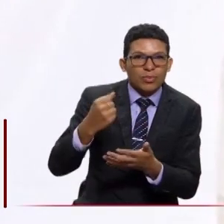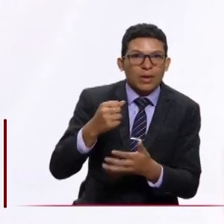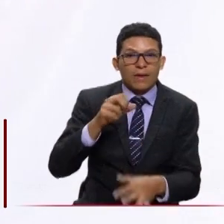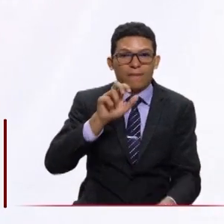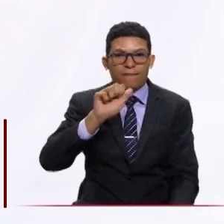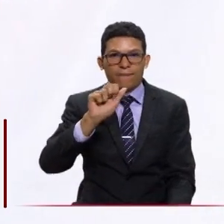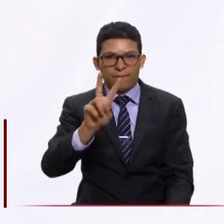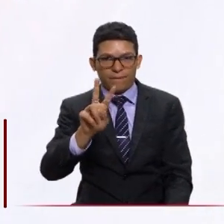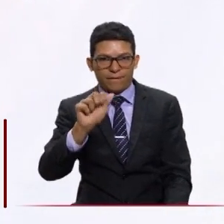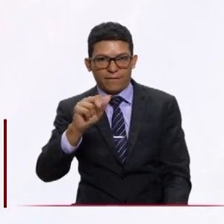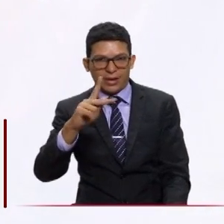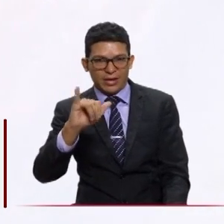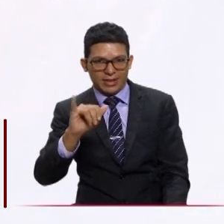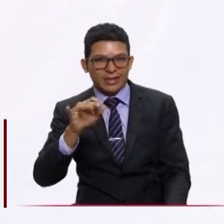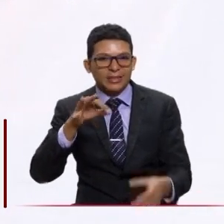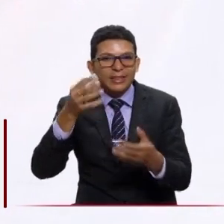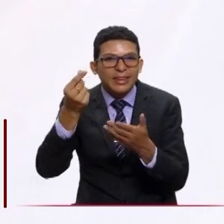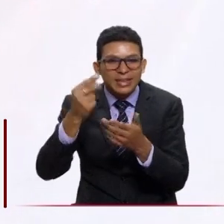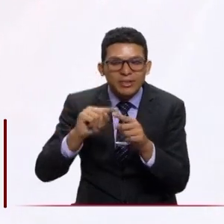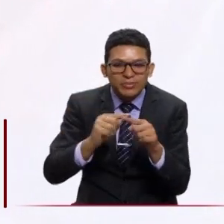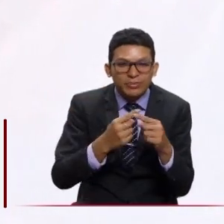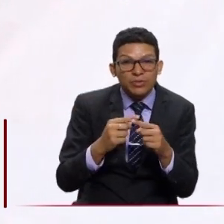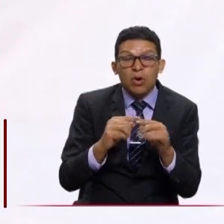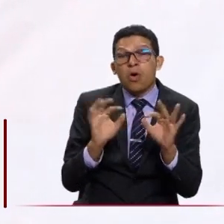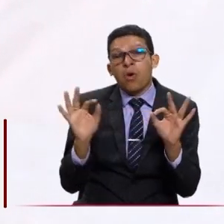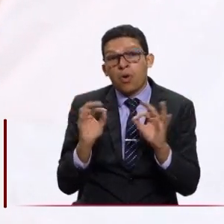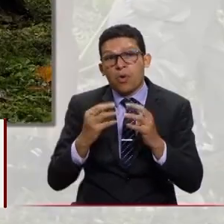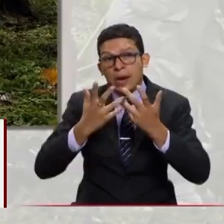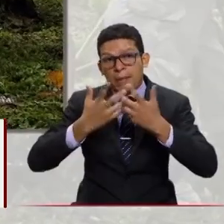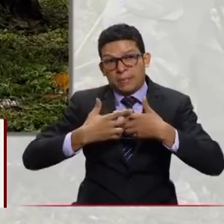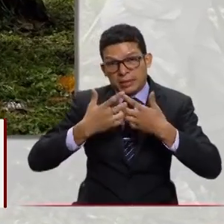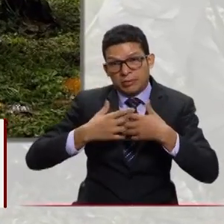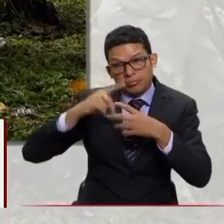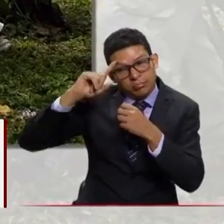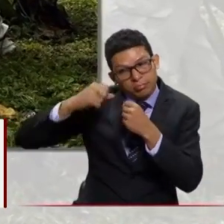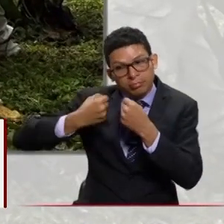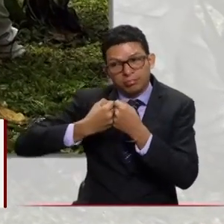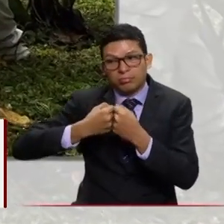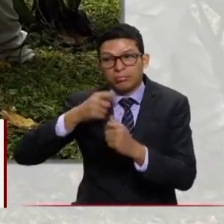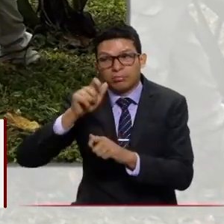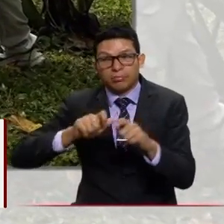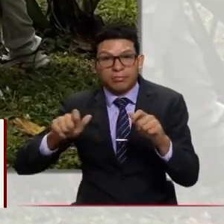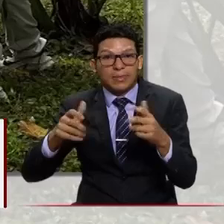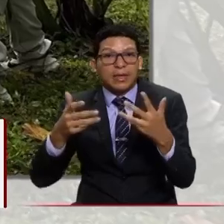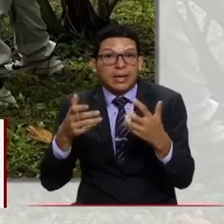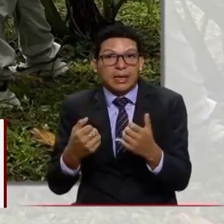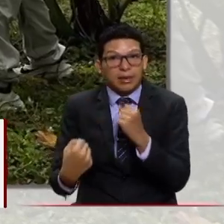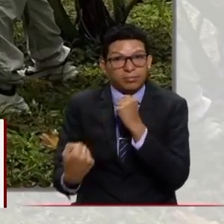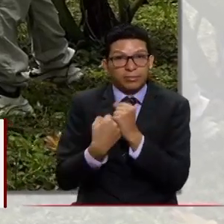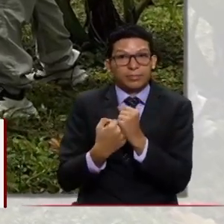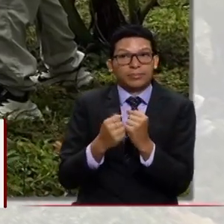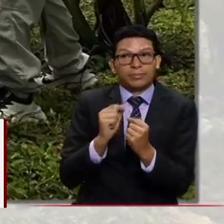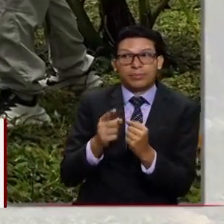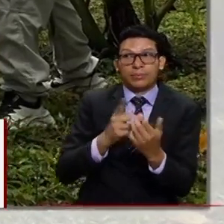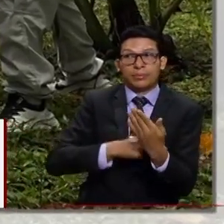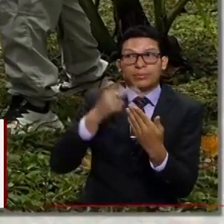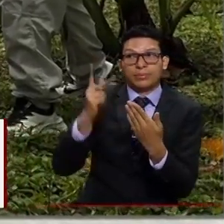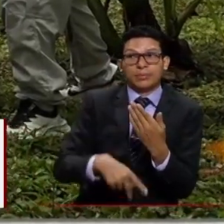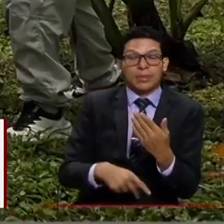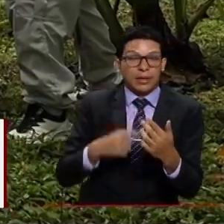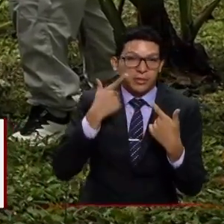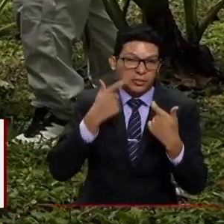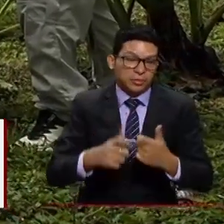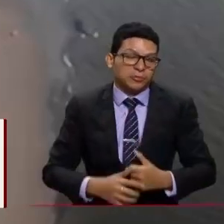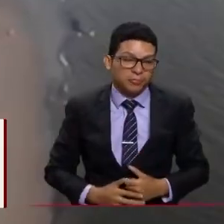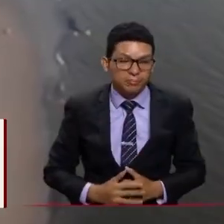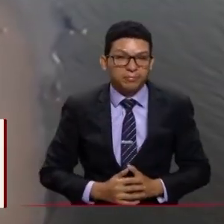o algunas empresas, en este caso aliados, personas jurídicas, que quieran aportar a este proyecto, sería